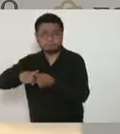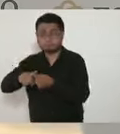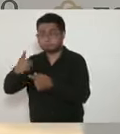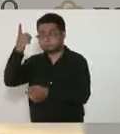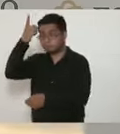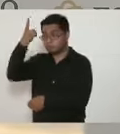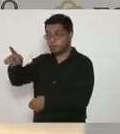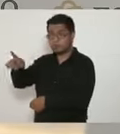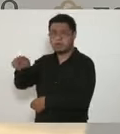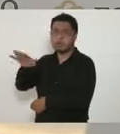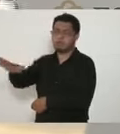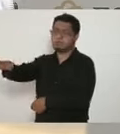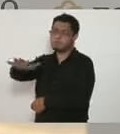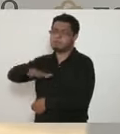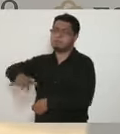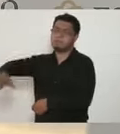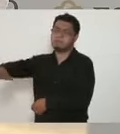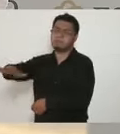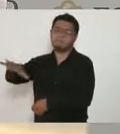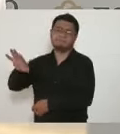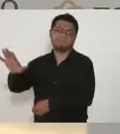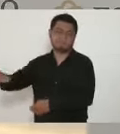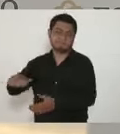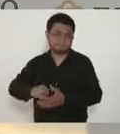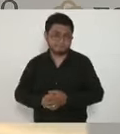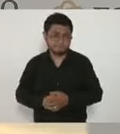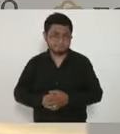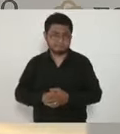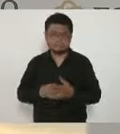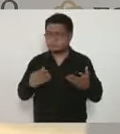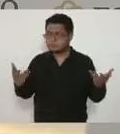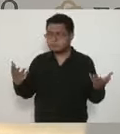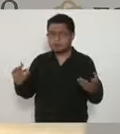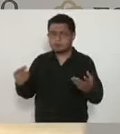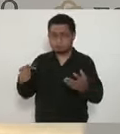del sector público. Todo lo demás se privatizó.